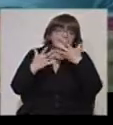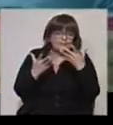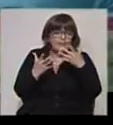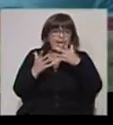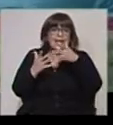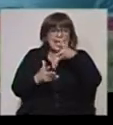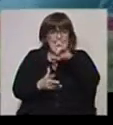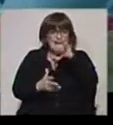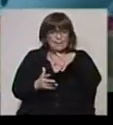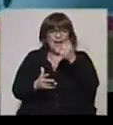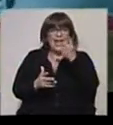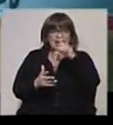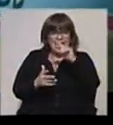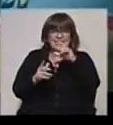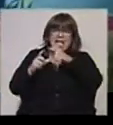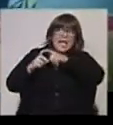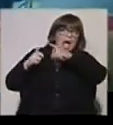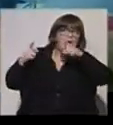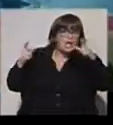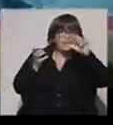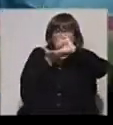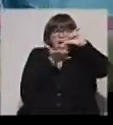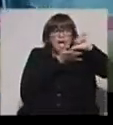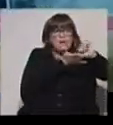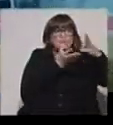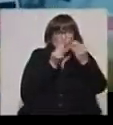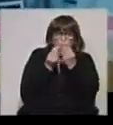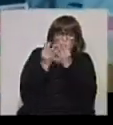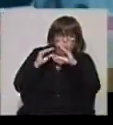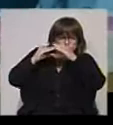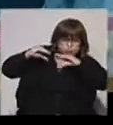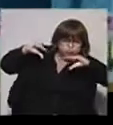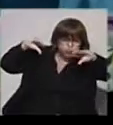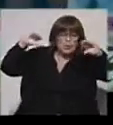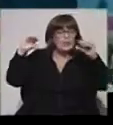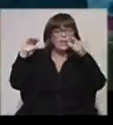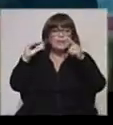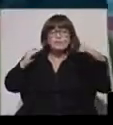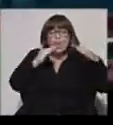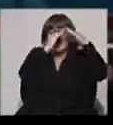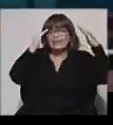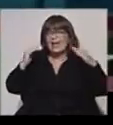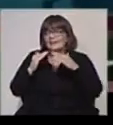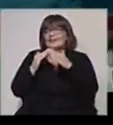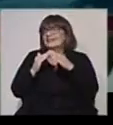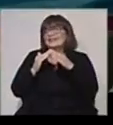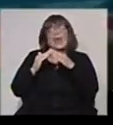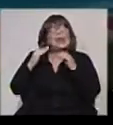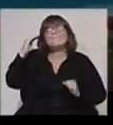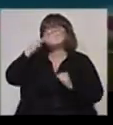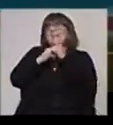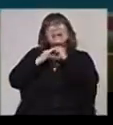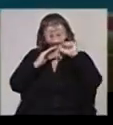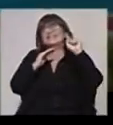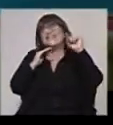es una cordillera muy grande, abarca varios países y tiene montañas de hasta las más altas del mundo, ¿no?